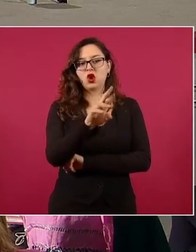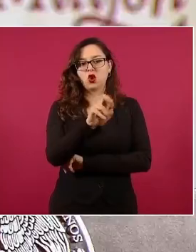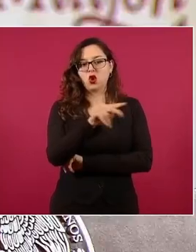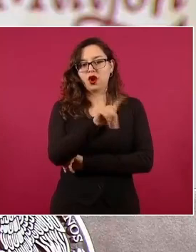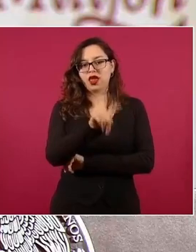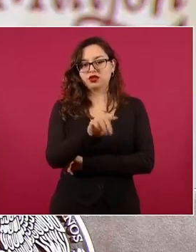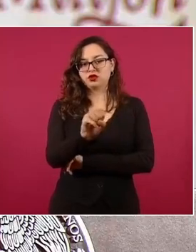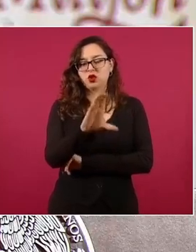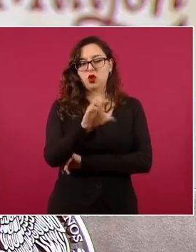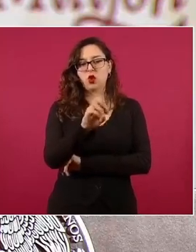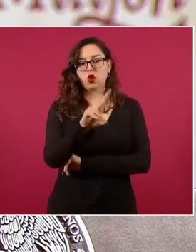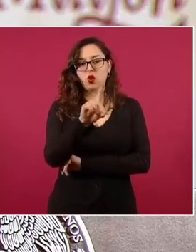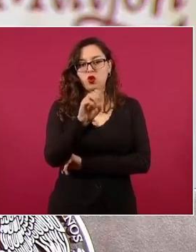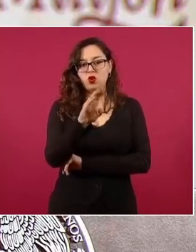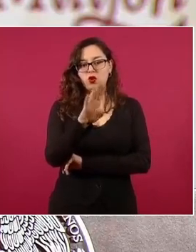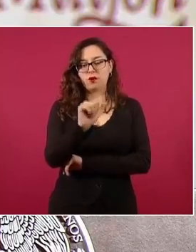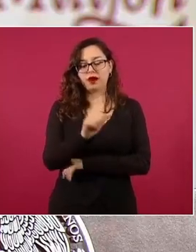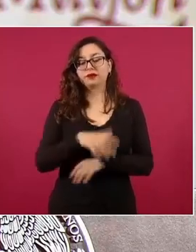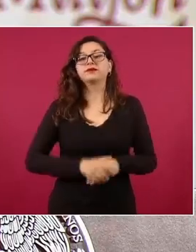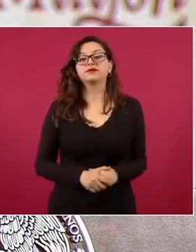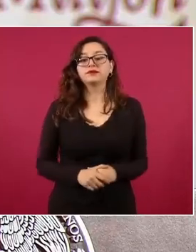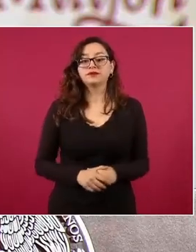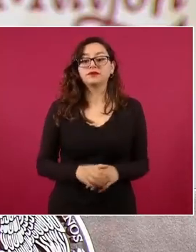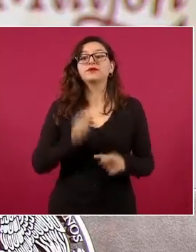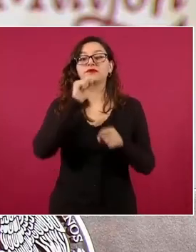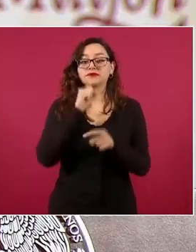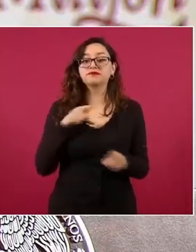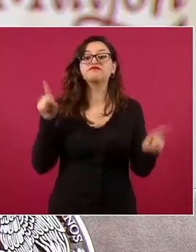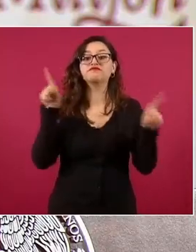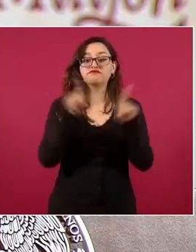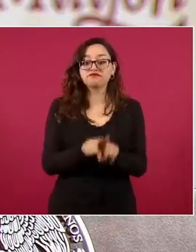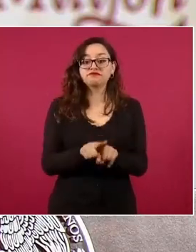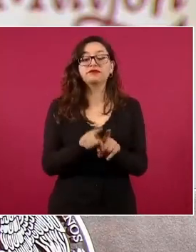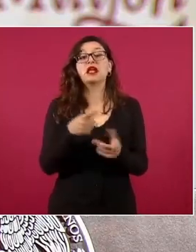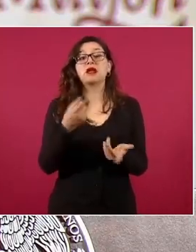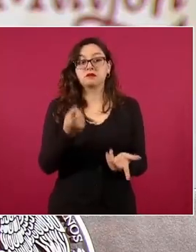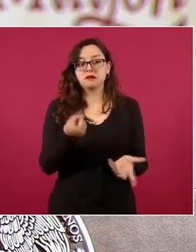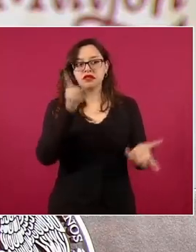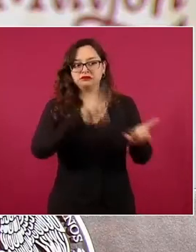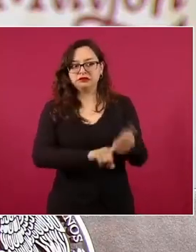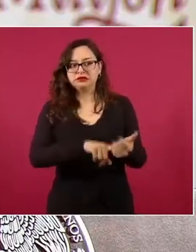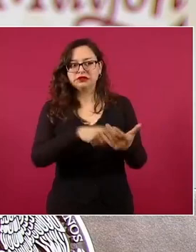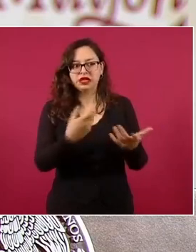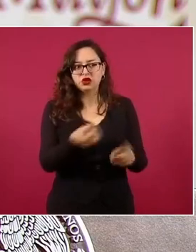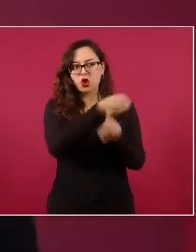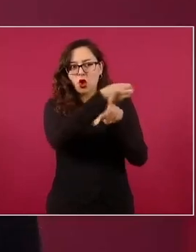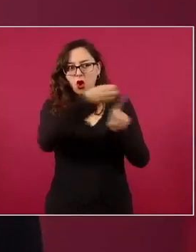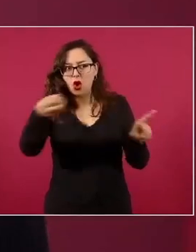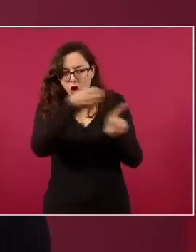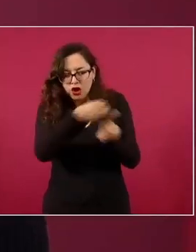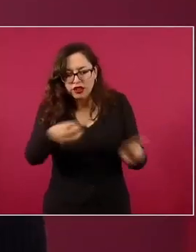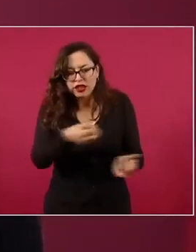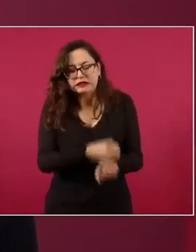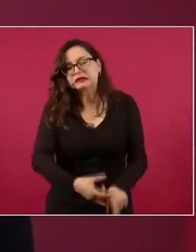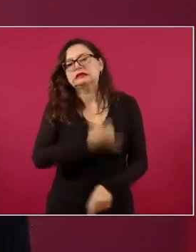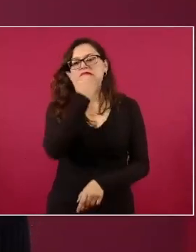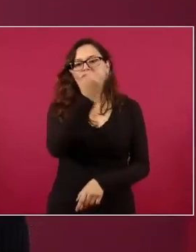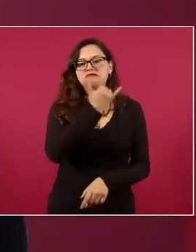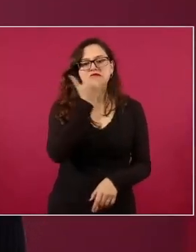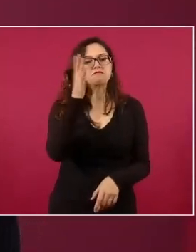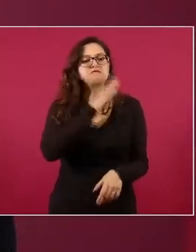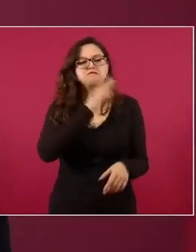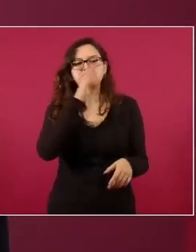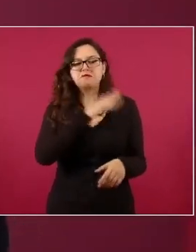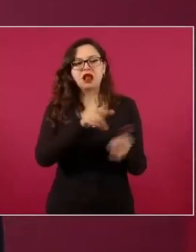pedían la renovación de todo el órgano electoral por malos manejos y por